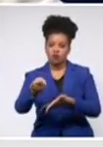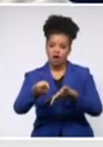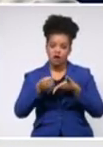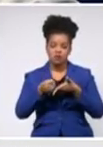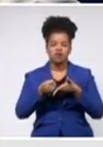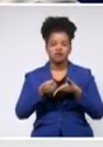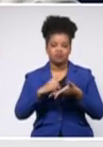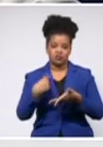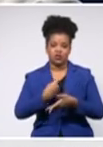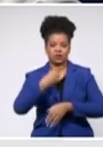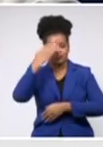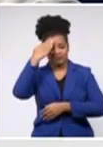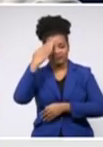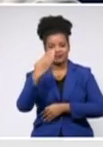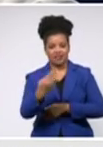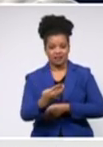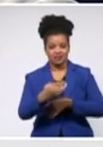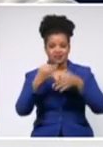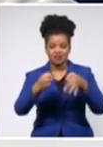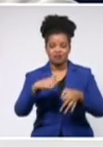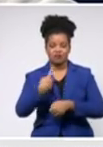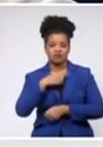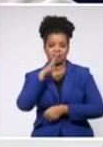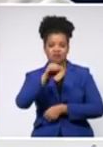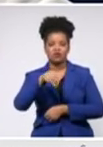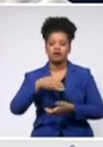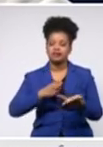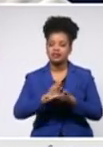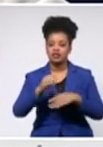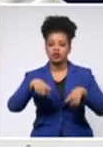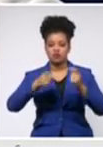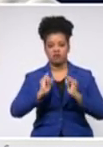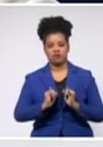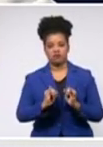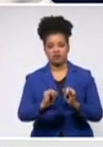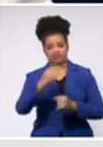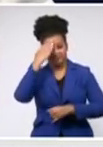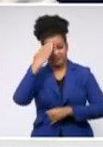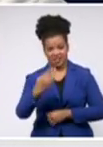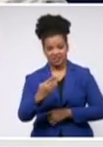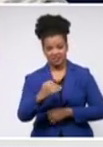decimos, siguen y cumplen nuestra información. Muchas gracias. El